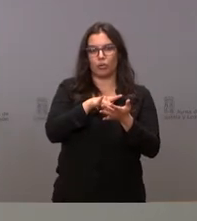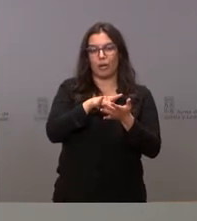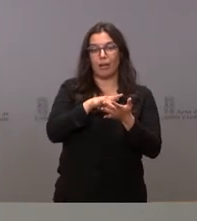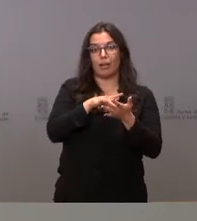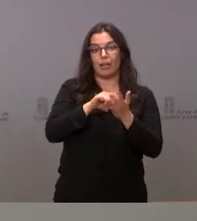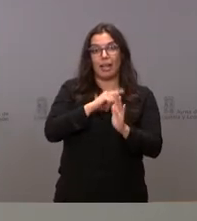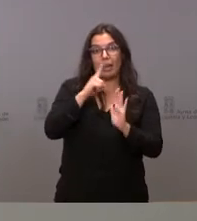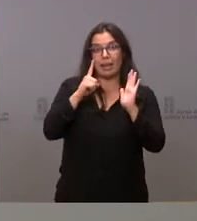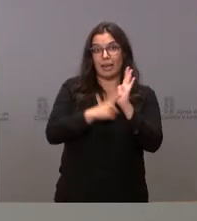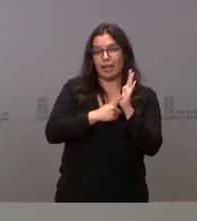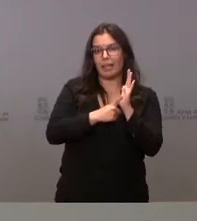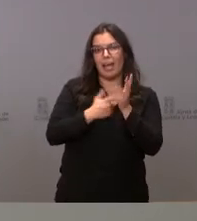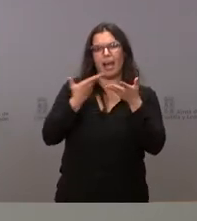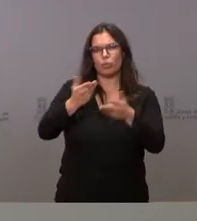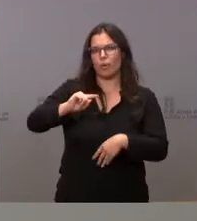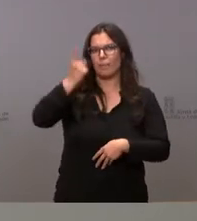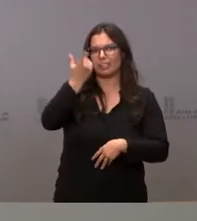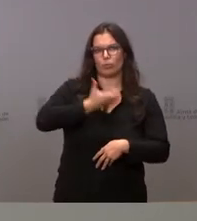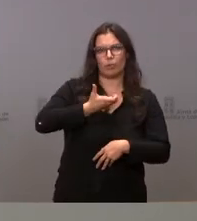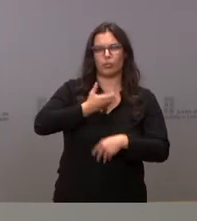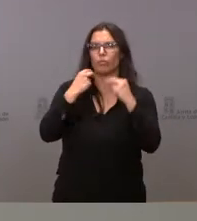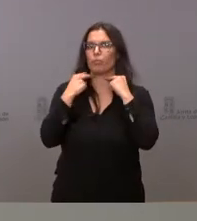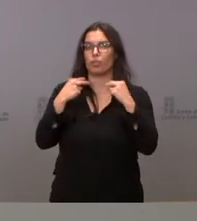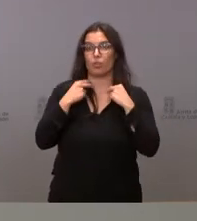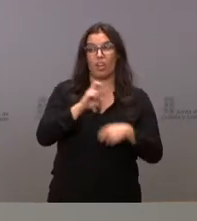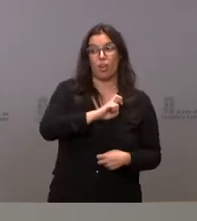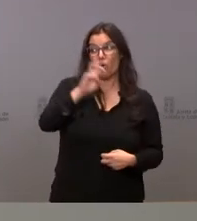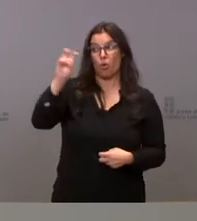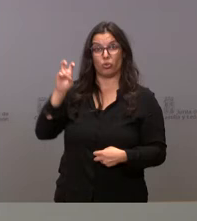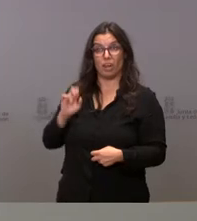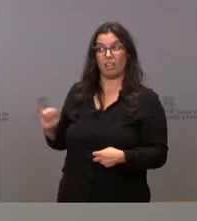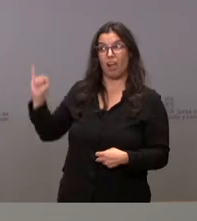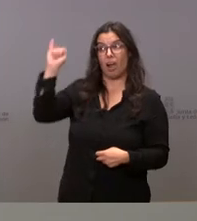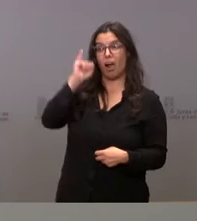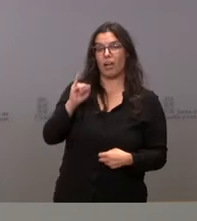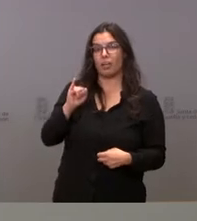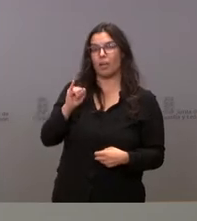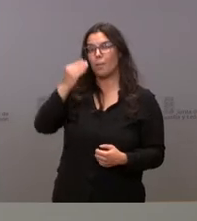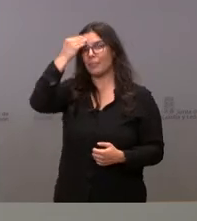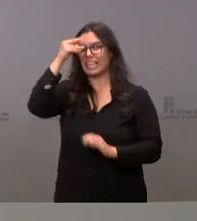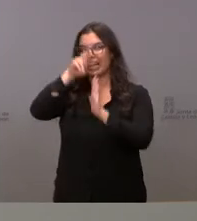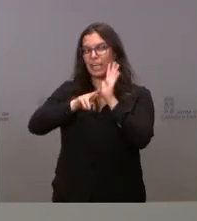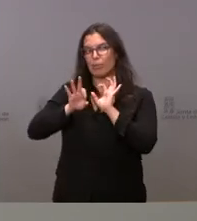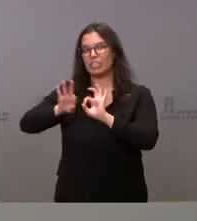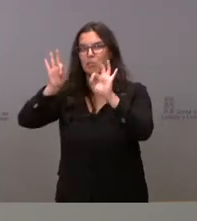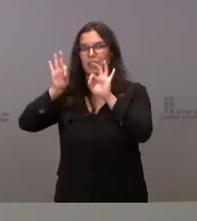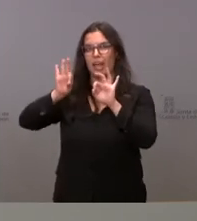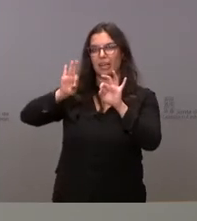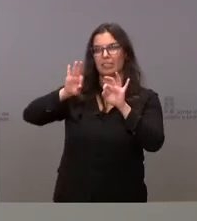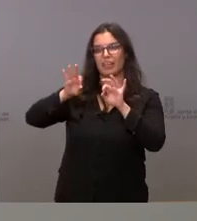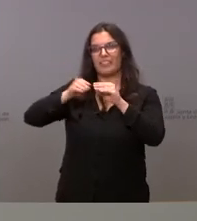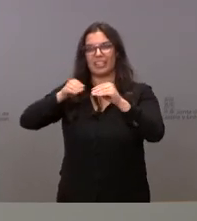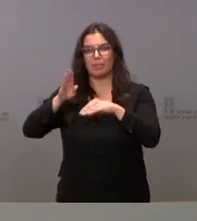y medianas entidades locales. Ninguna otra actualmente de las que están en vigor contempla ningún régimen específico, especial, más